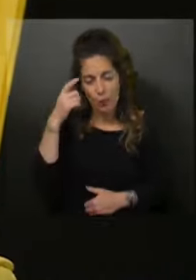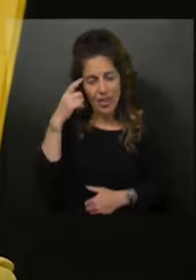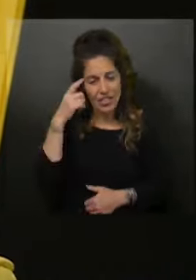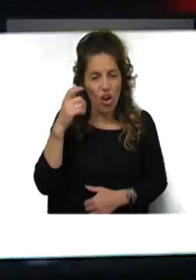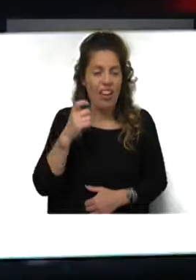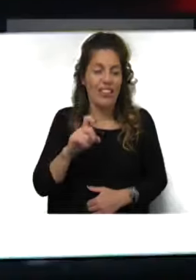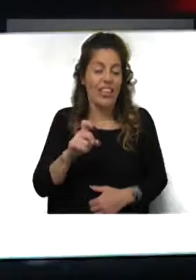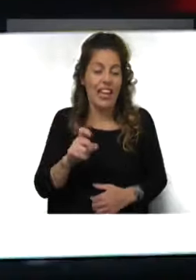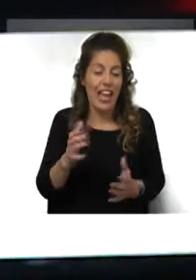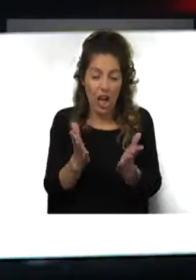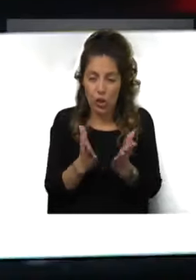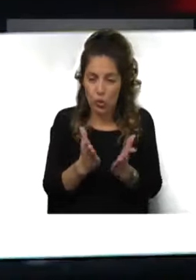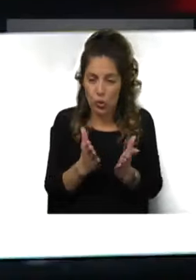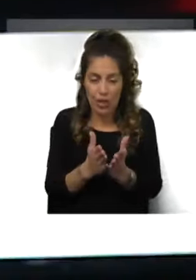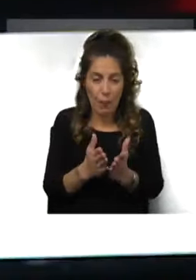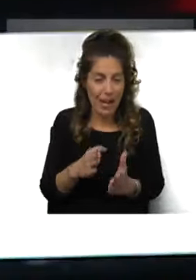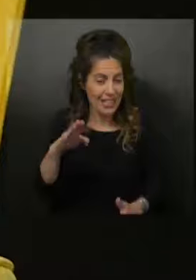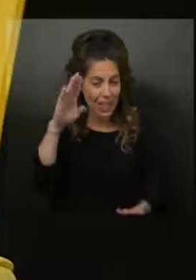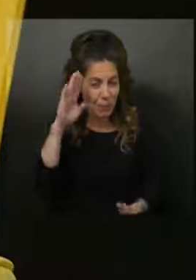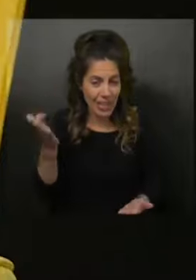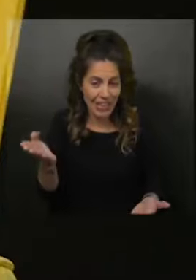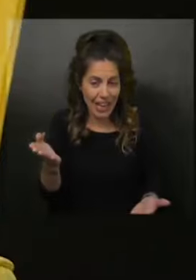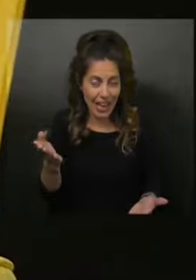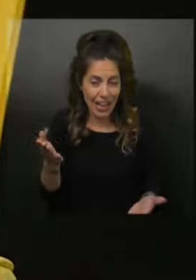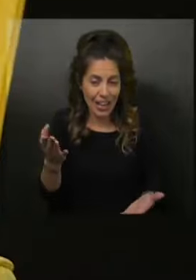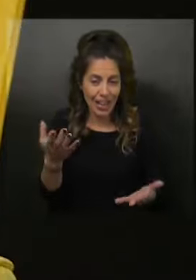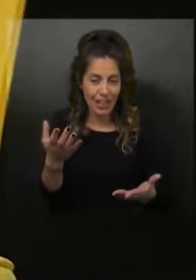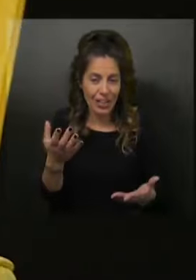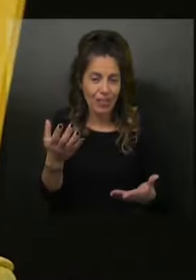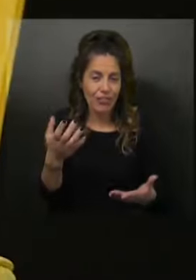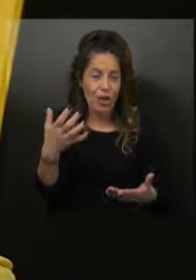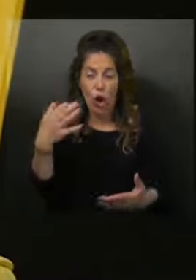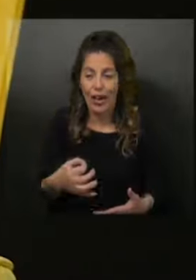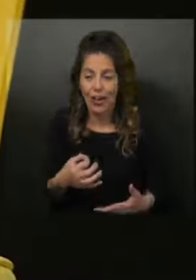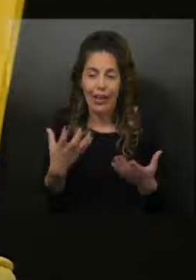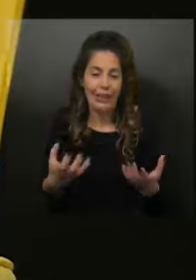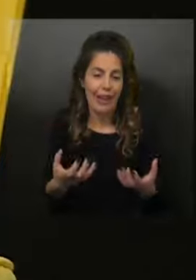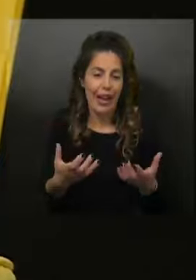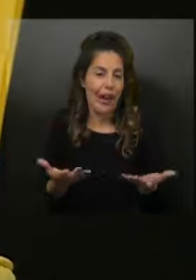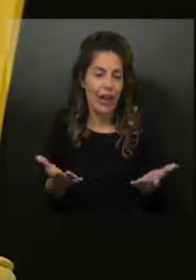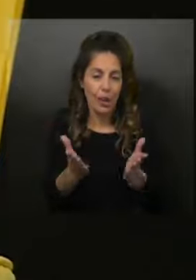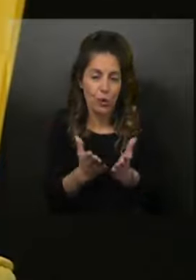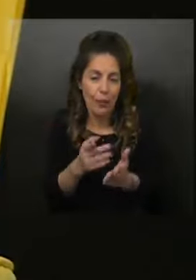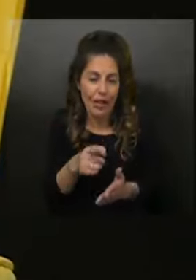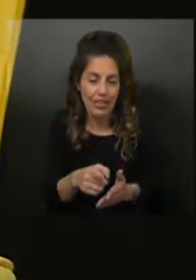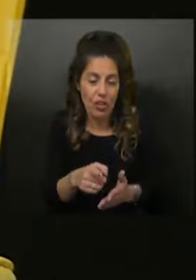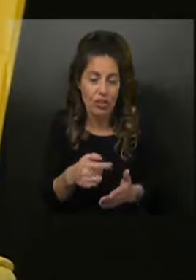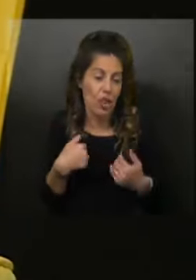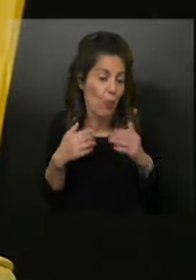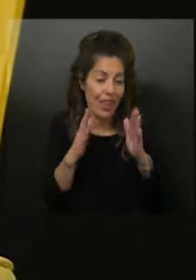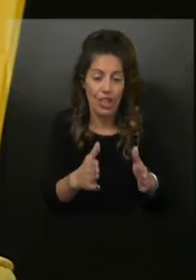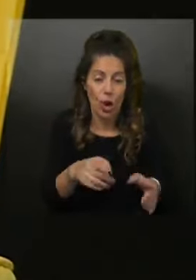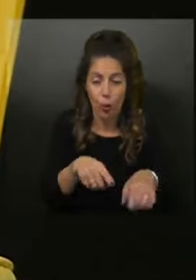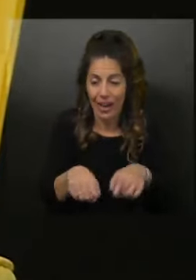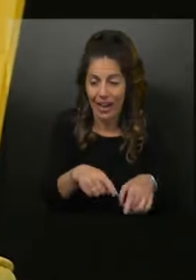militar y bueno Fernando que viene de familia te lo puede decir No creo que que uno quiera estudiar para eso porque si no me dedico a una carrera más social y yo creo